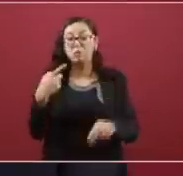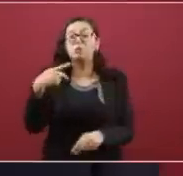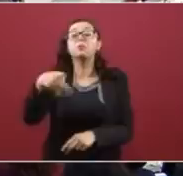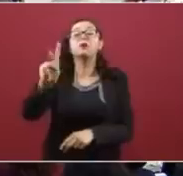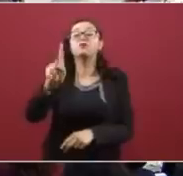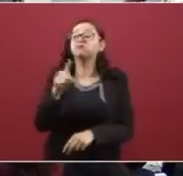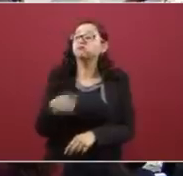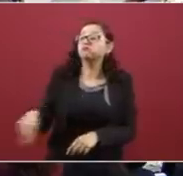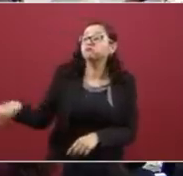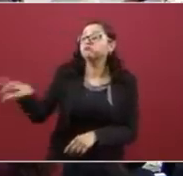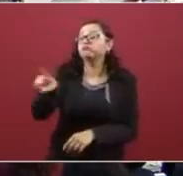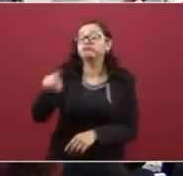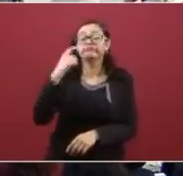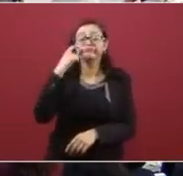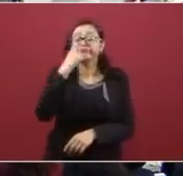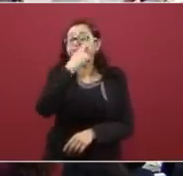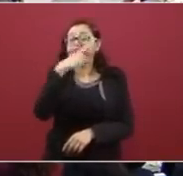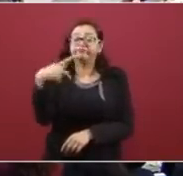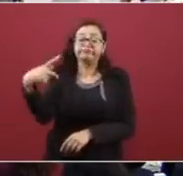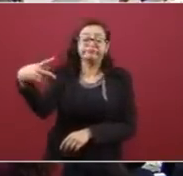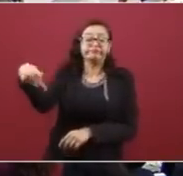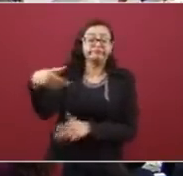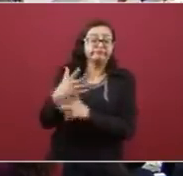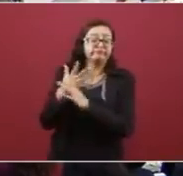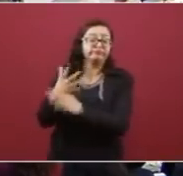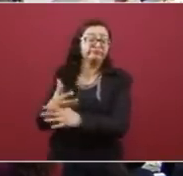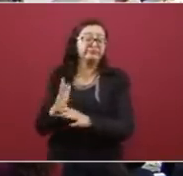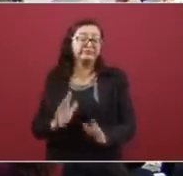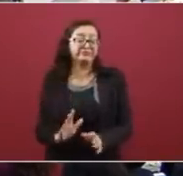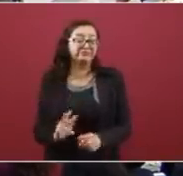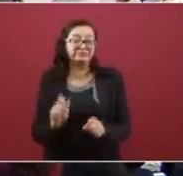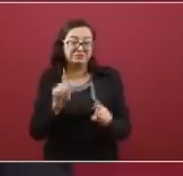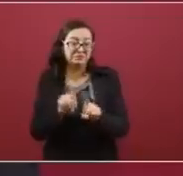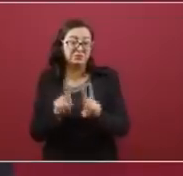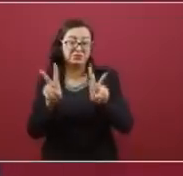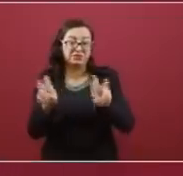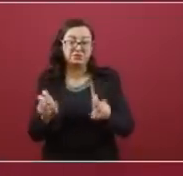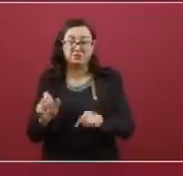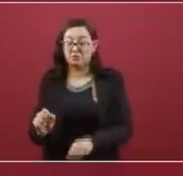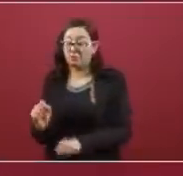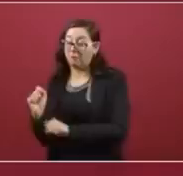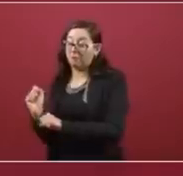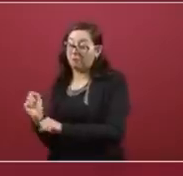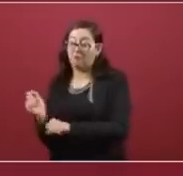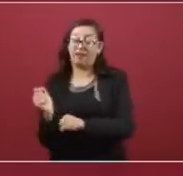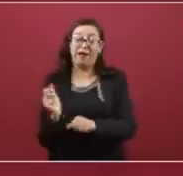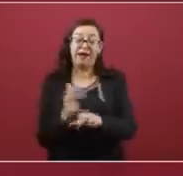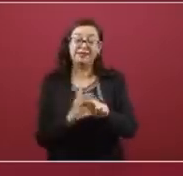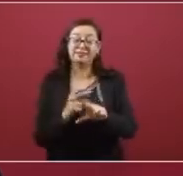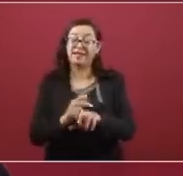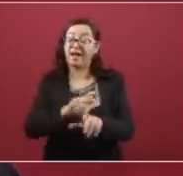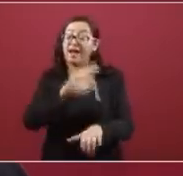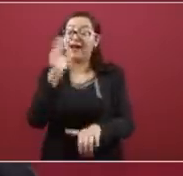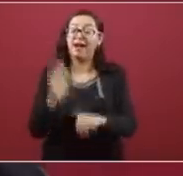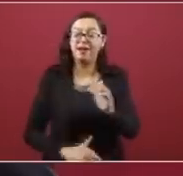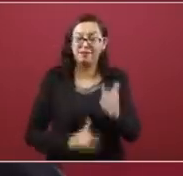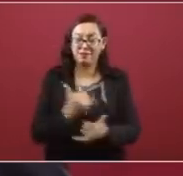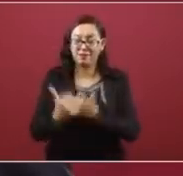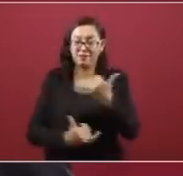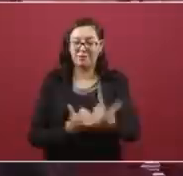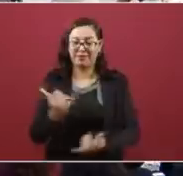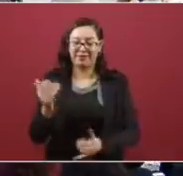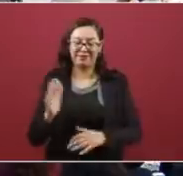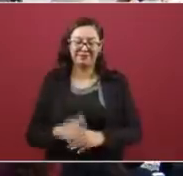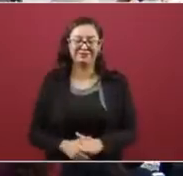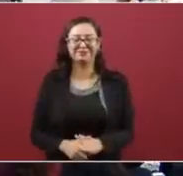Esto como se dice en el béisbol se acaba hasta que se acaba. Bueno, le